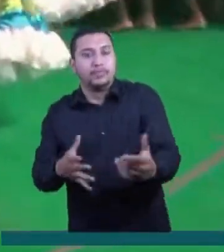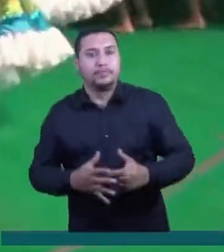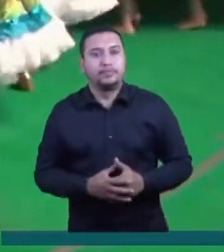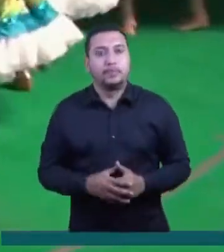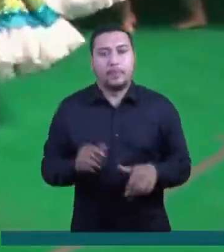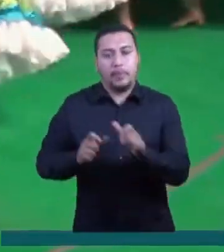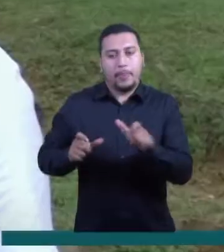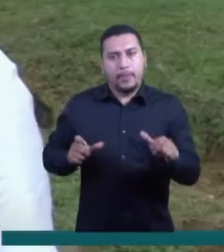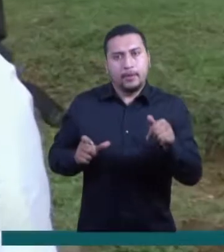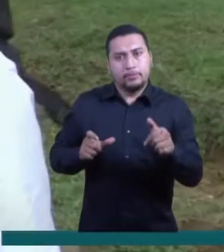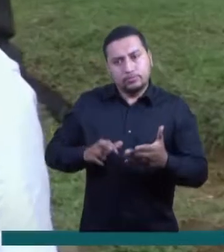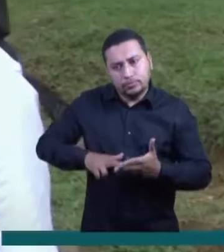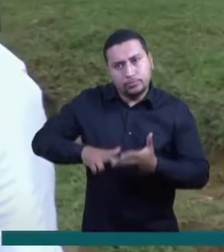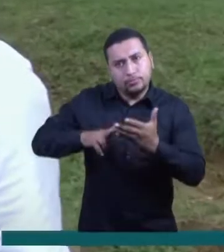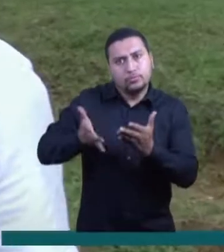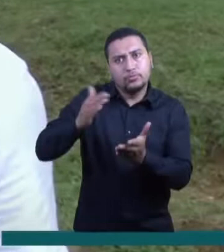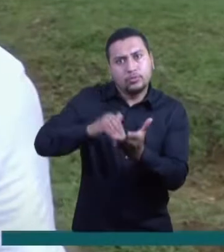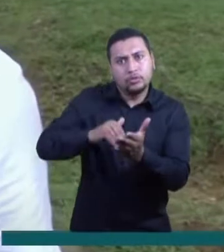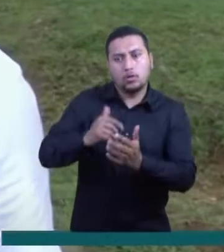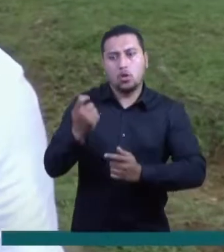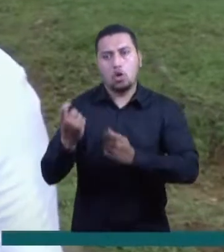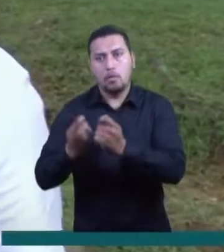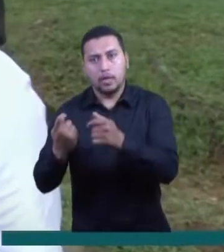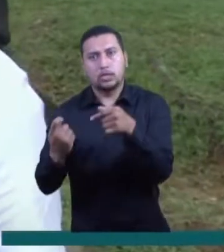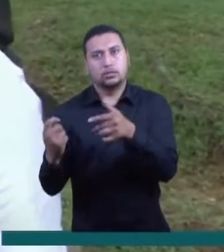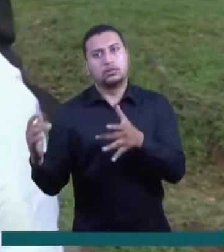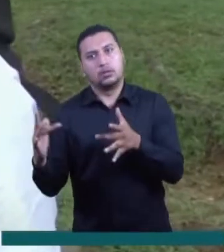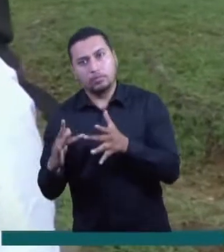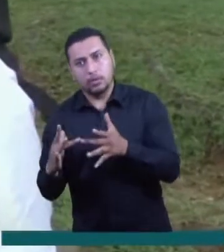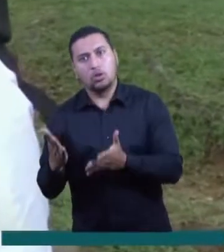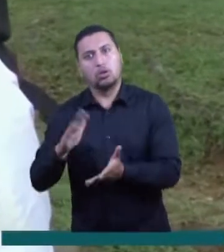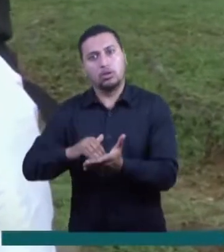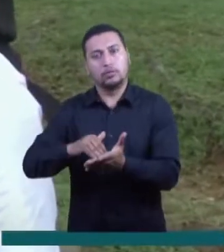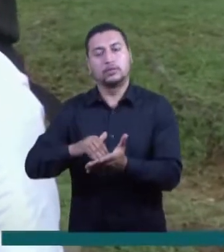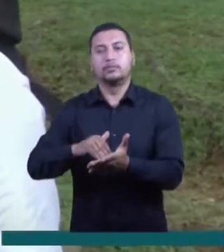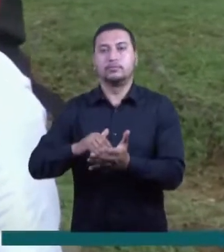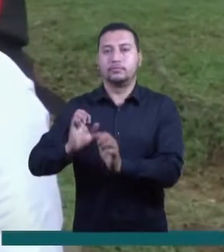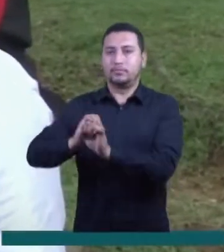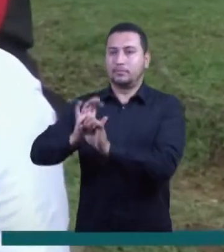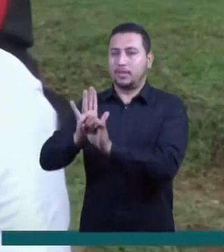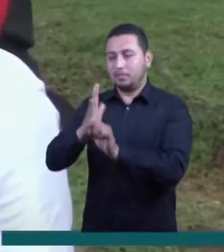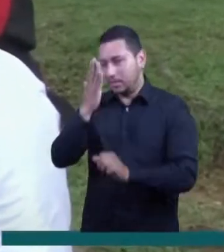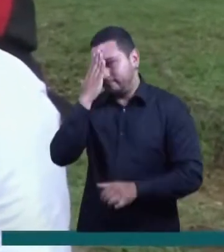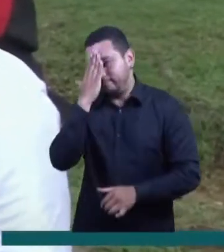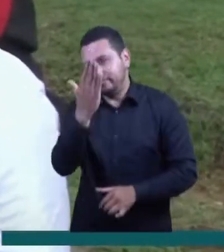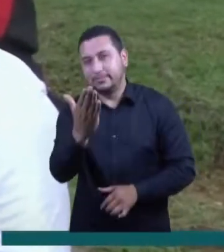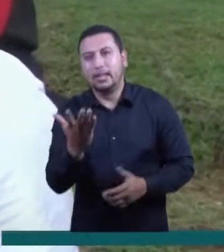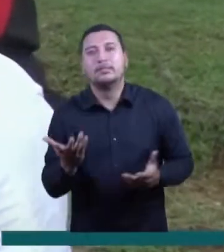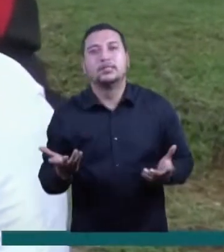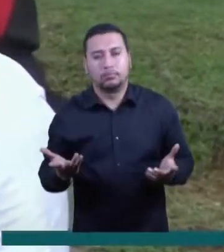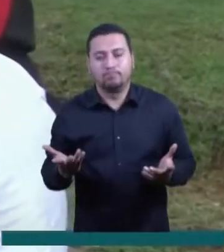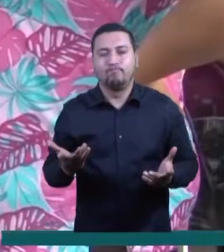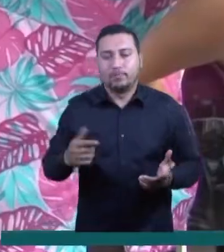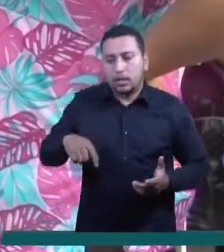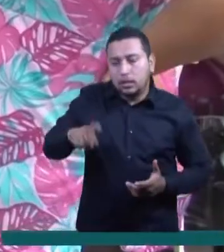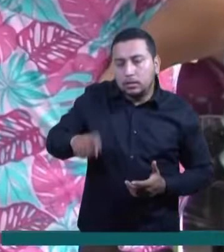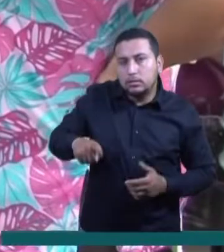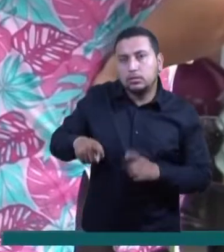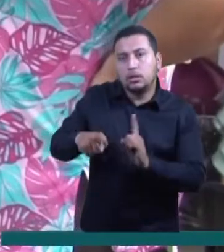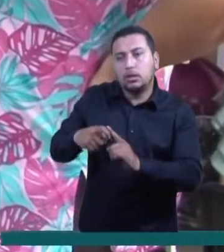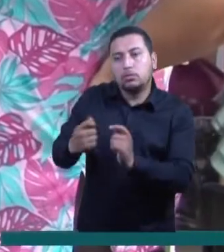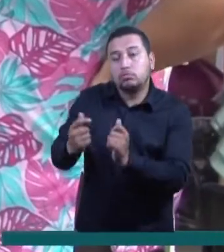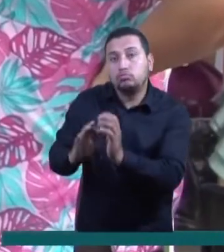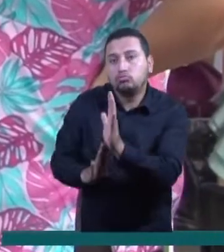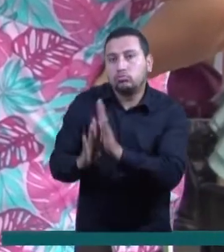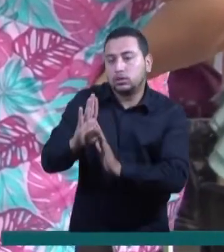se vuelva a reactivar, que vuelva a haber comercio. Pues ya que hubo eso de la pandemia, usted sabe que necesitamos otra vez que el comercio vuelva